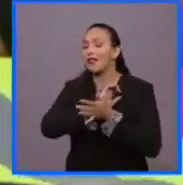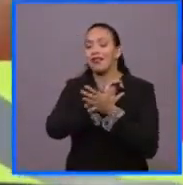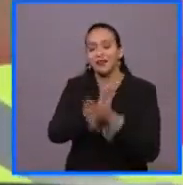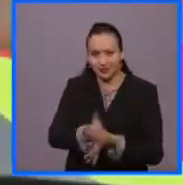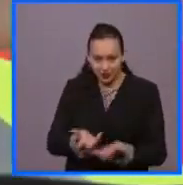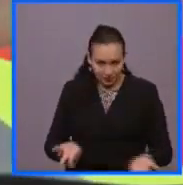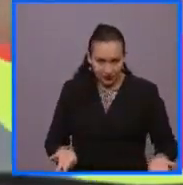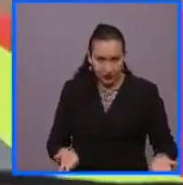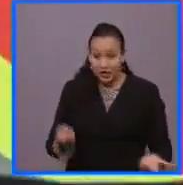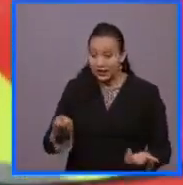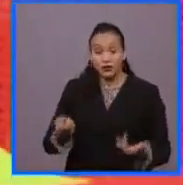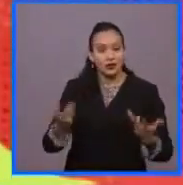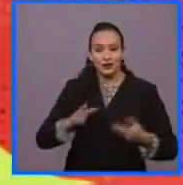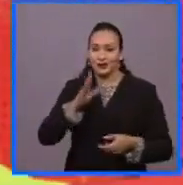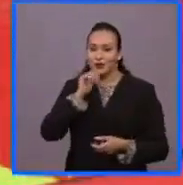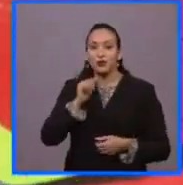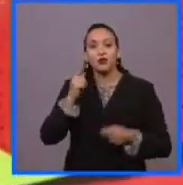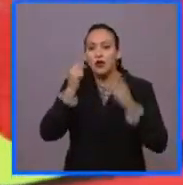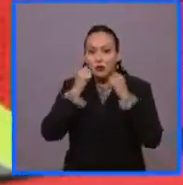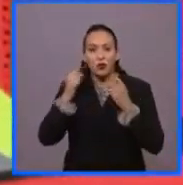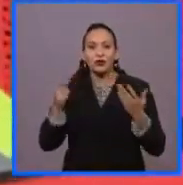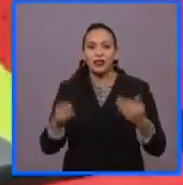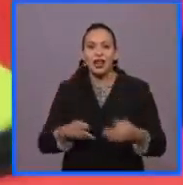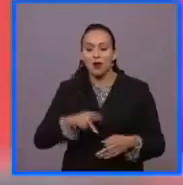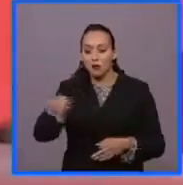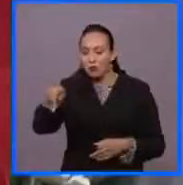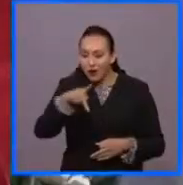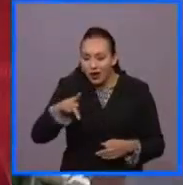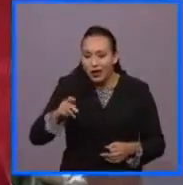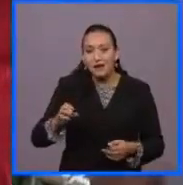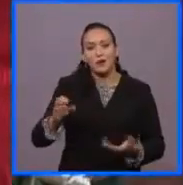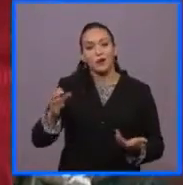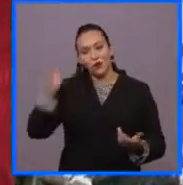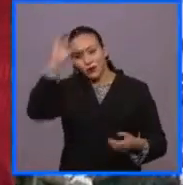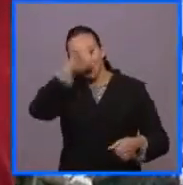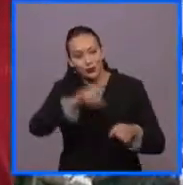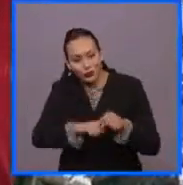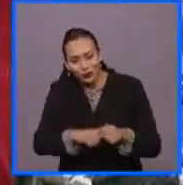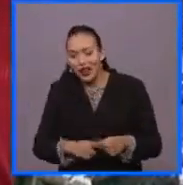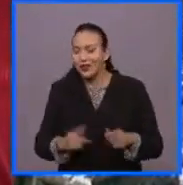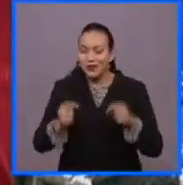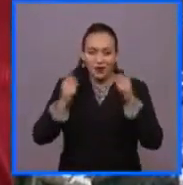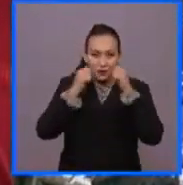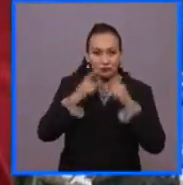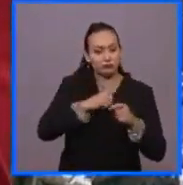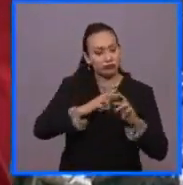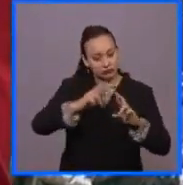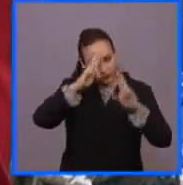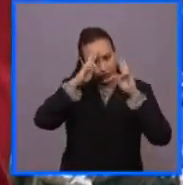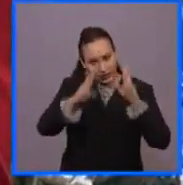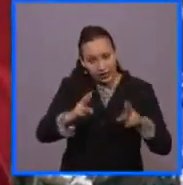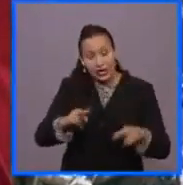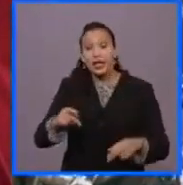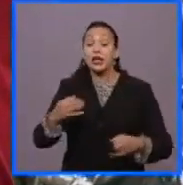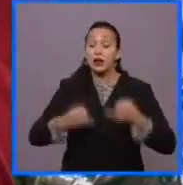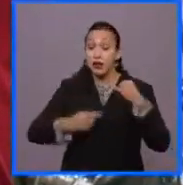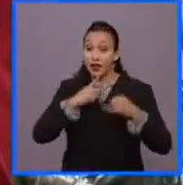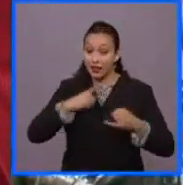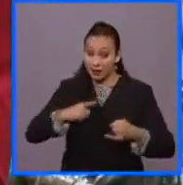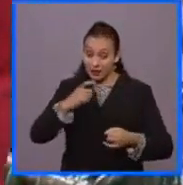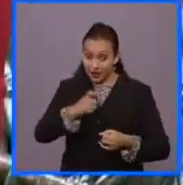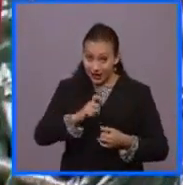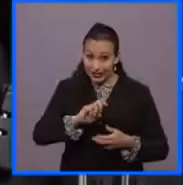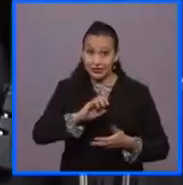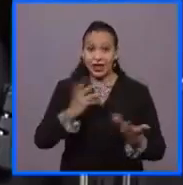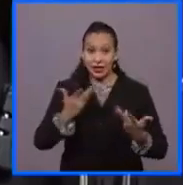discriminación motivada por el origen nacional, por lo que todas las autoridades están obligadas a impedir este tipo de conductas,